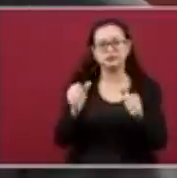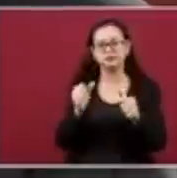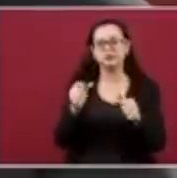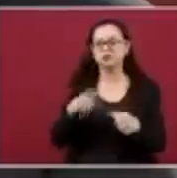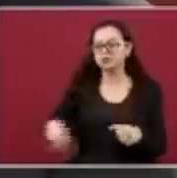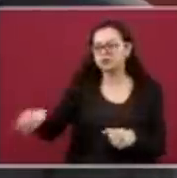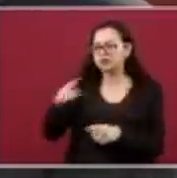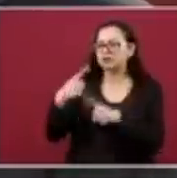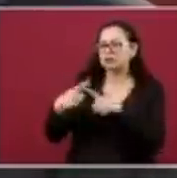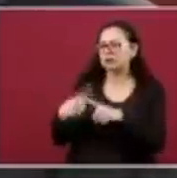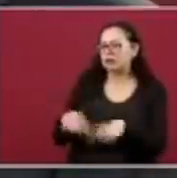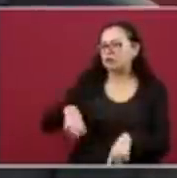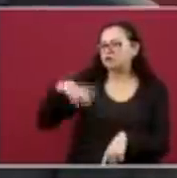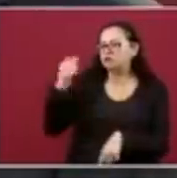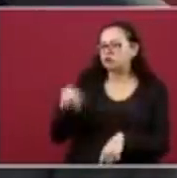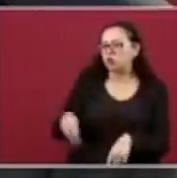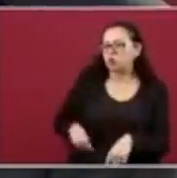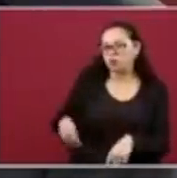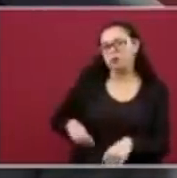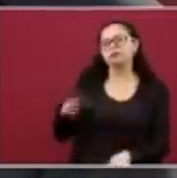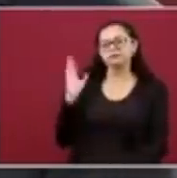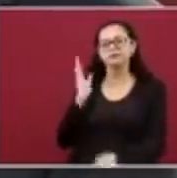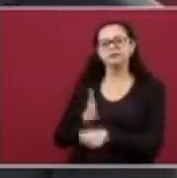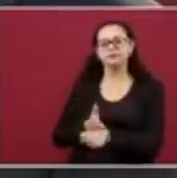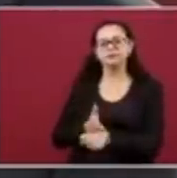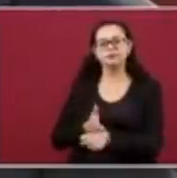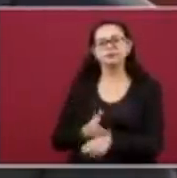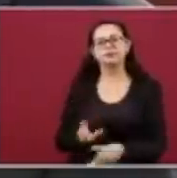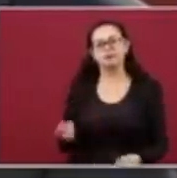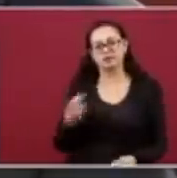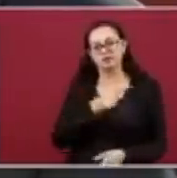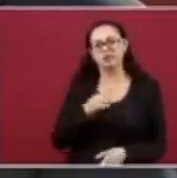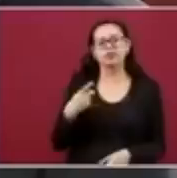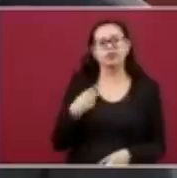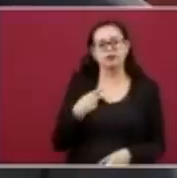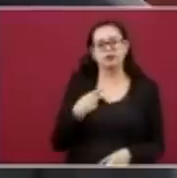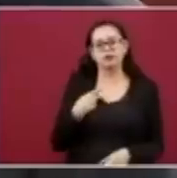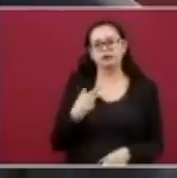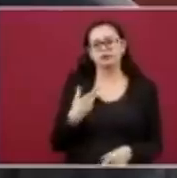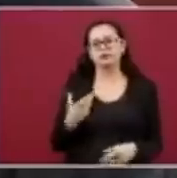castigando esos abusos. No van a dejar de haber